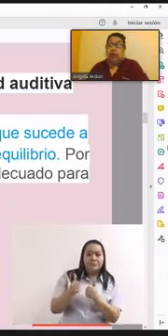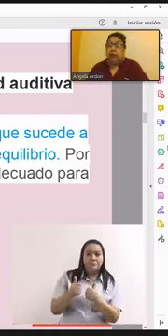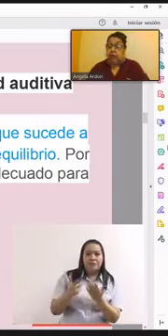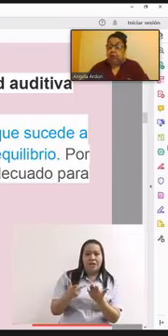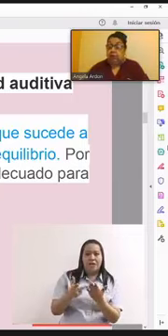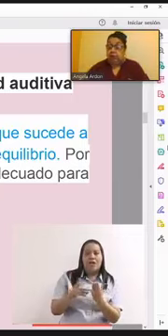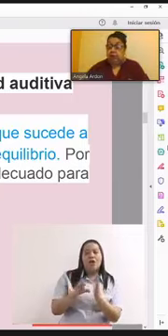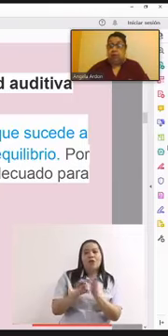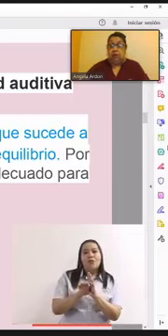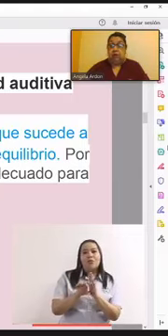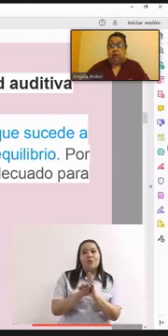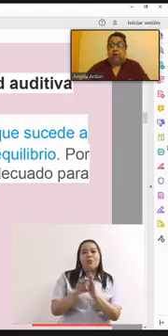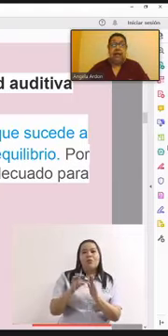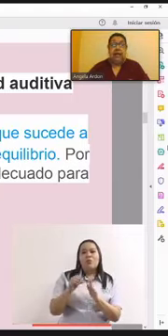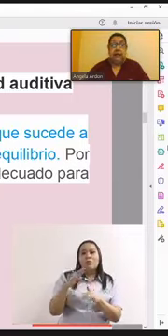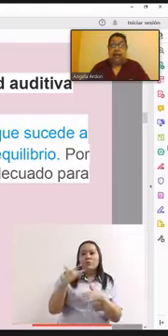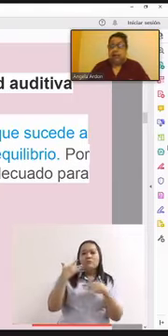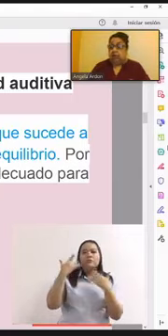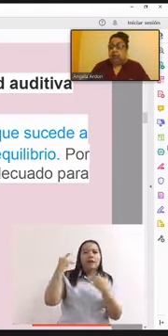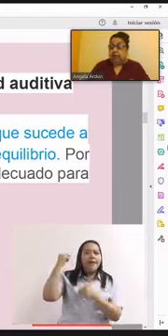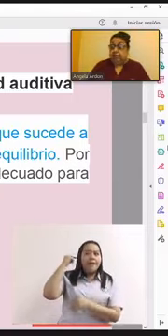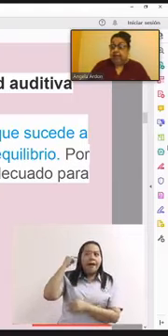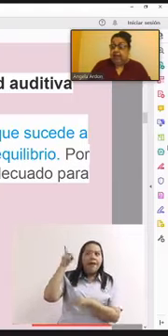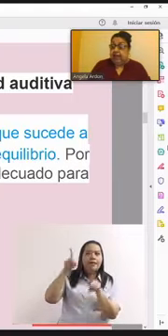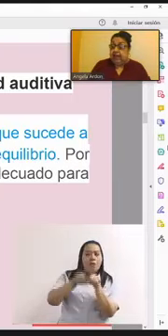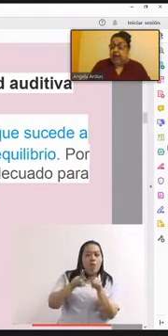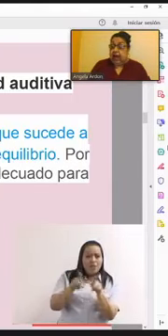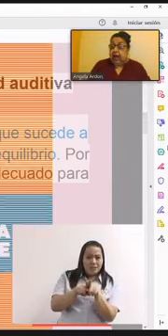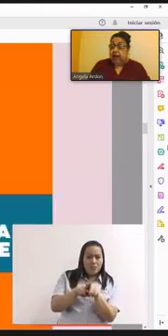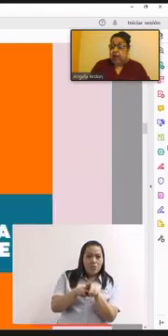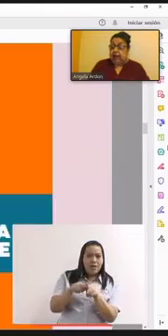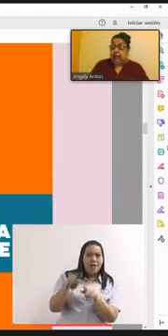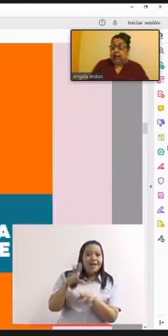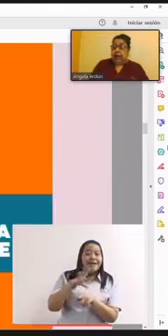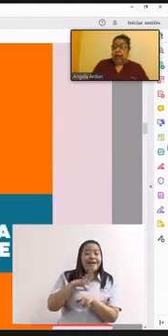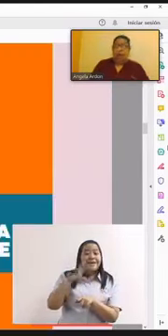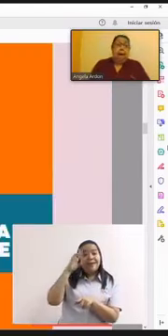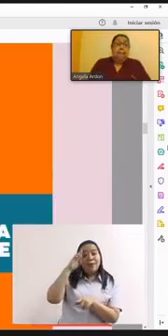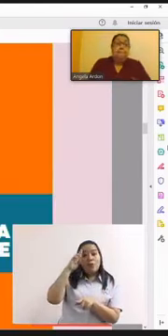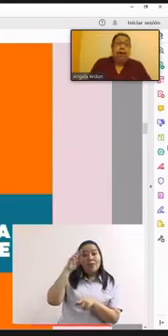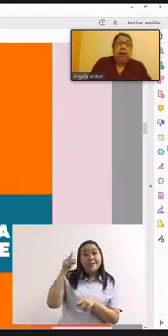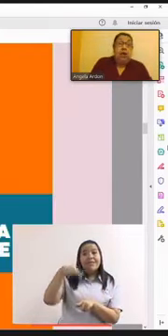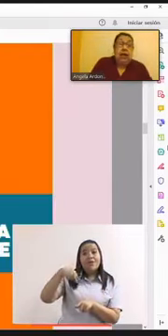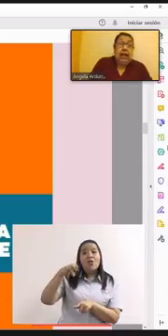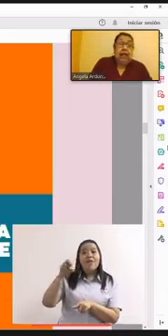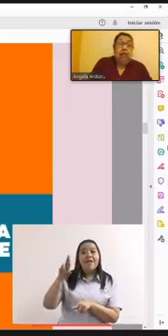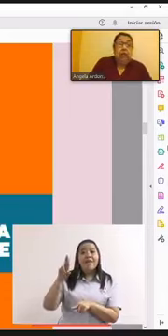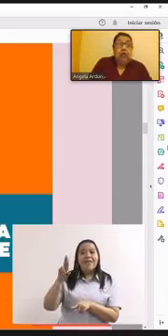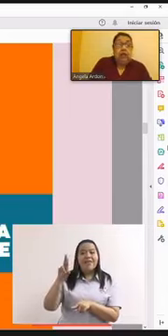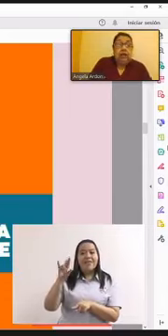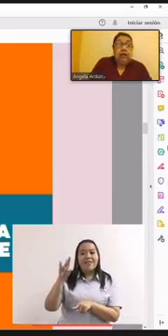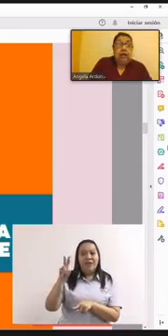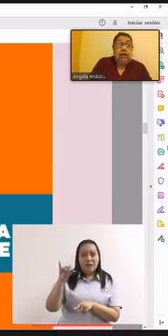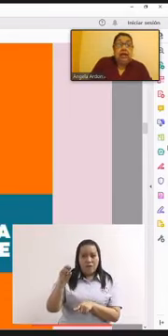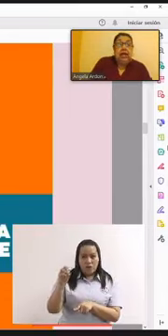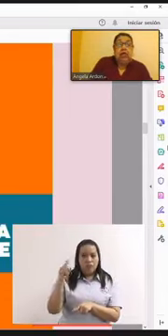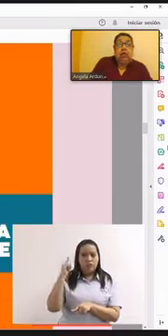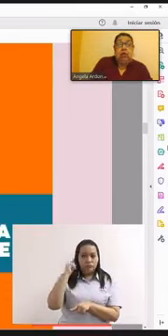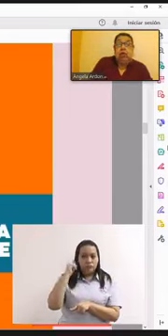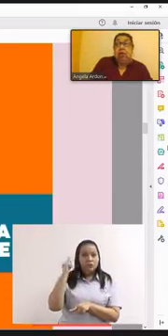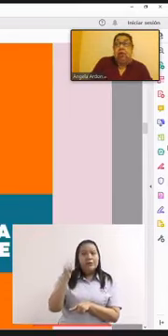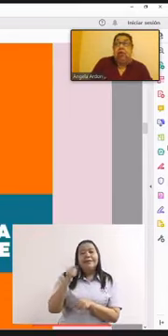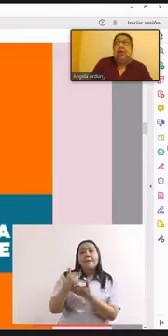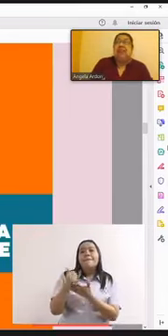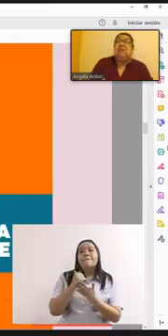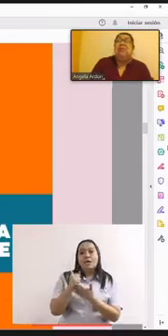lo que es el nervio auditivo, ¿verdad? Entonces, la siguiente, acuérdate, para la oreja escucha y tu salud